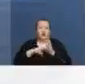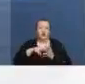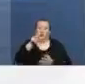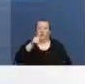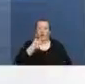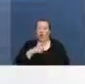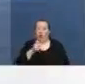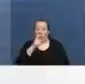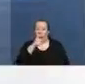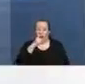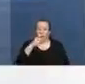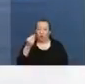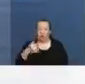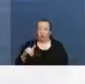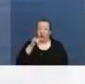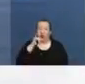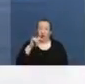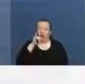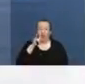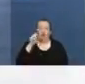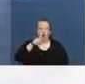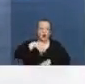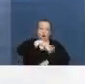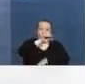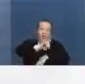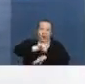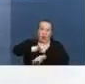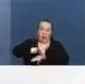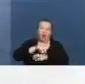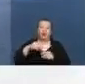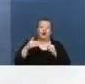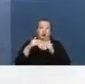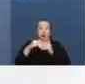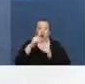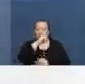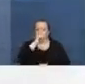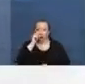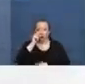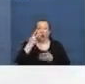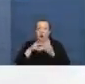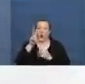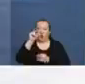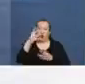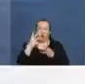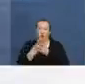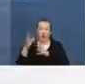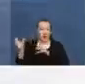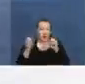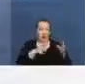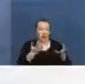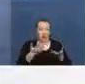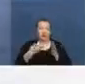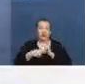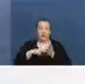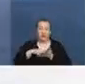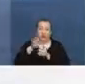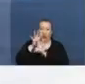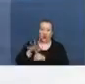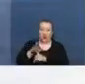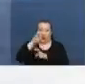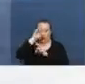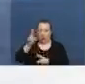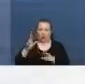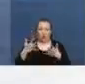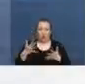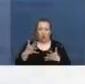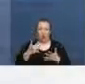normalmente expreso a un delincuente pero se juega con con la buena fe de la gente se le